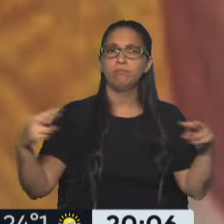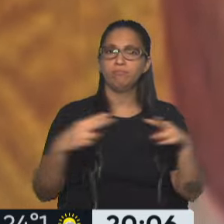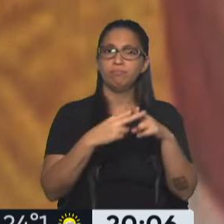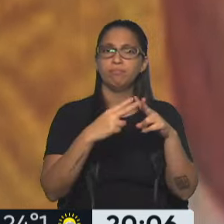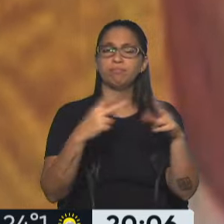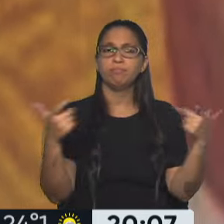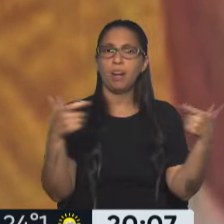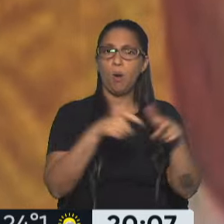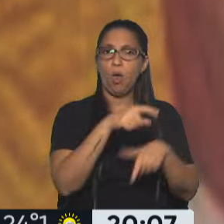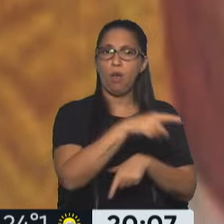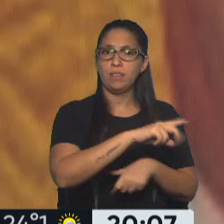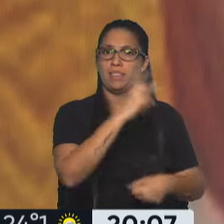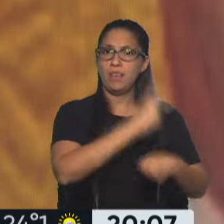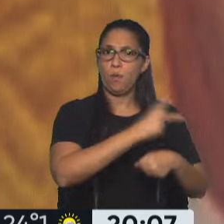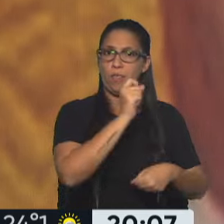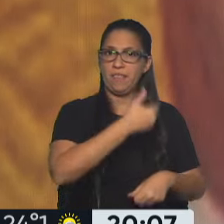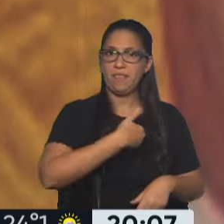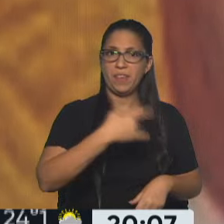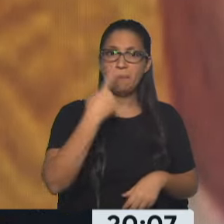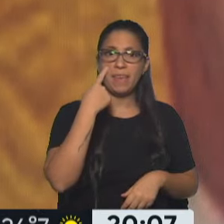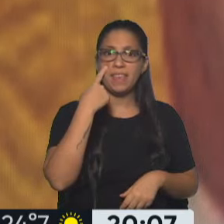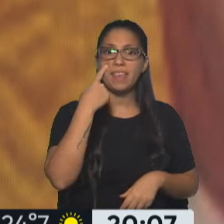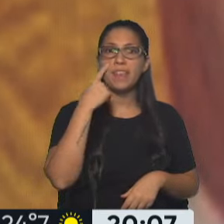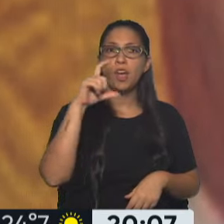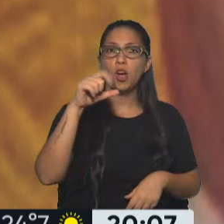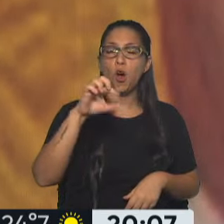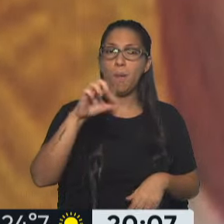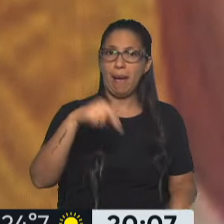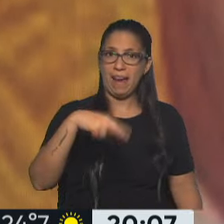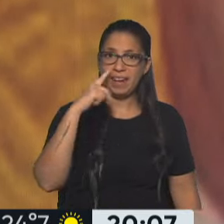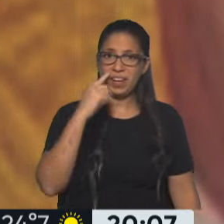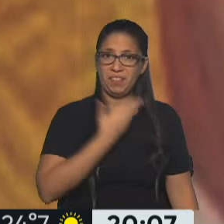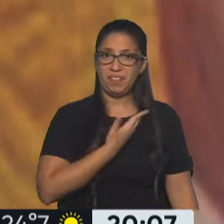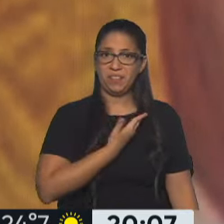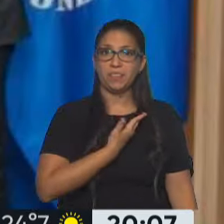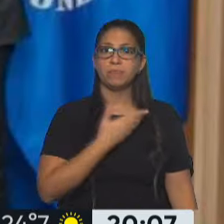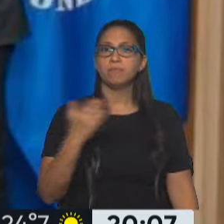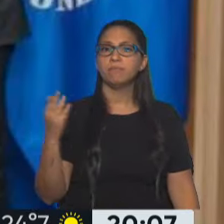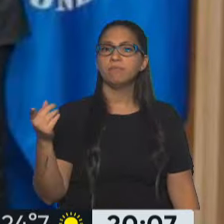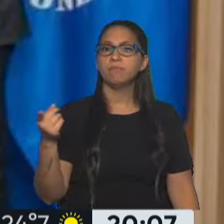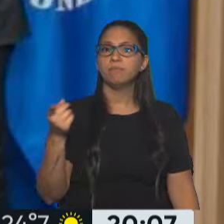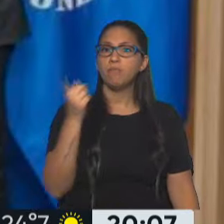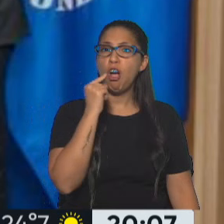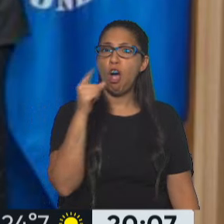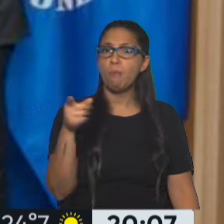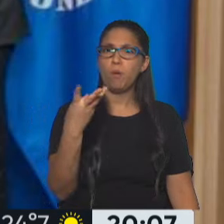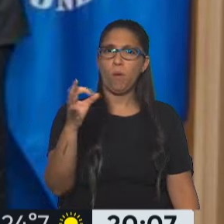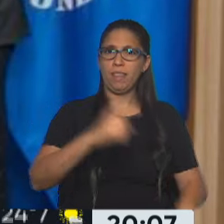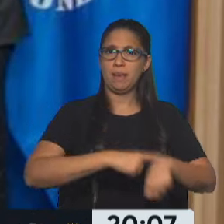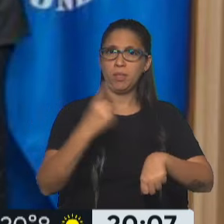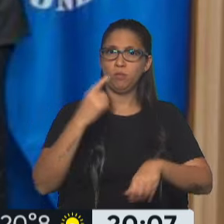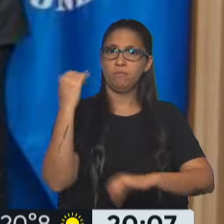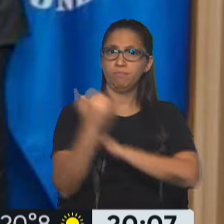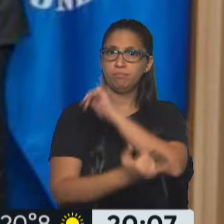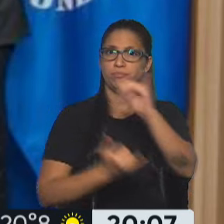2 del Fondo Monetario Internacional, Geeta Gopinath, en el cual el ministro durante 40 minutos le explicó a